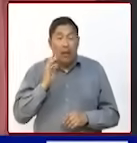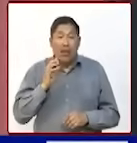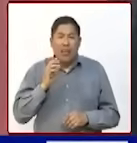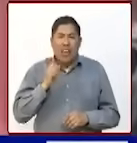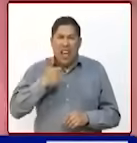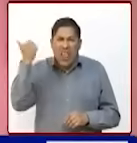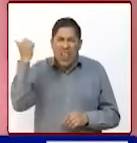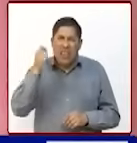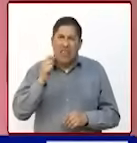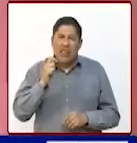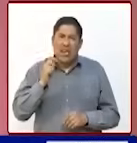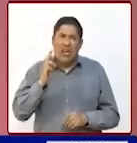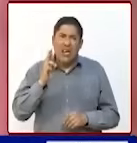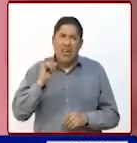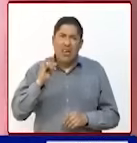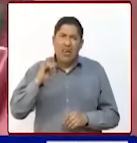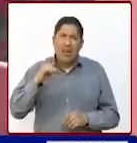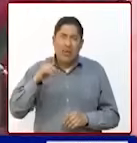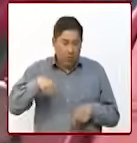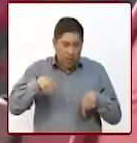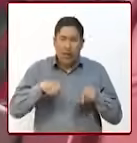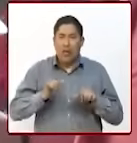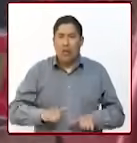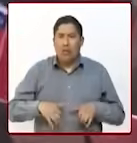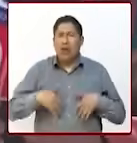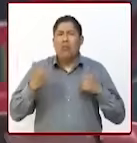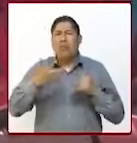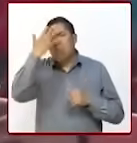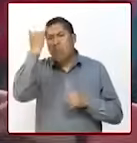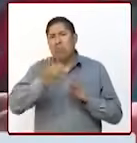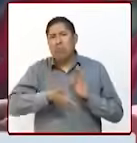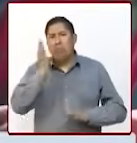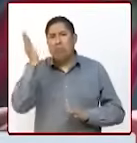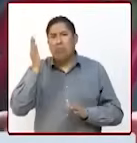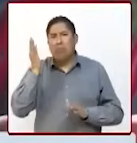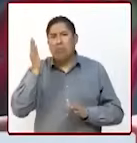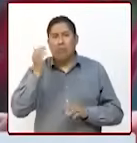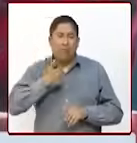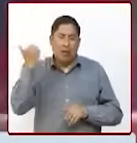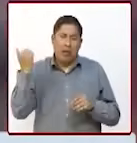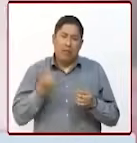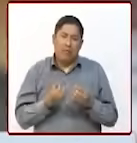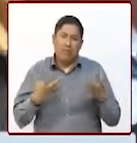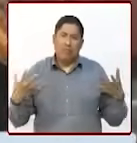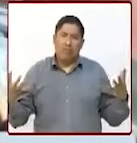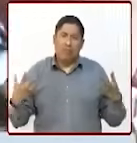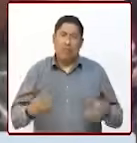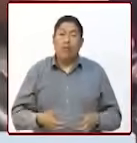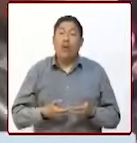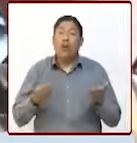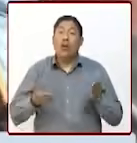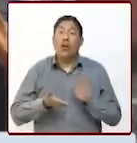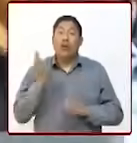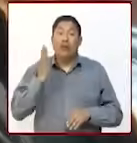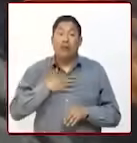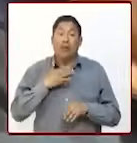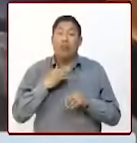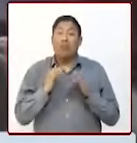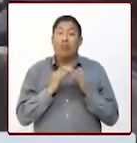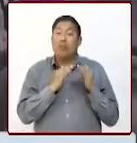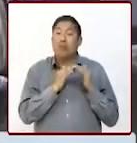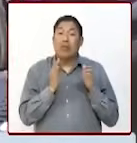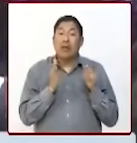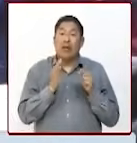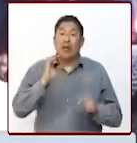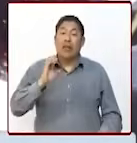vive allá? Sí, no, aquí vivimos. ¿Ya? ¿Y por qué se está yendo? Para que haya más obras en Chojasibi. ¿Usted dónde está viajando? A mi pueblo.